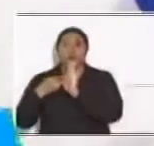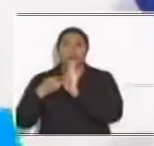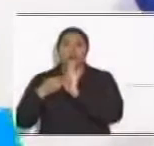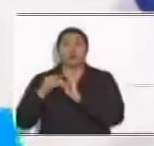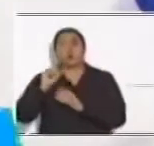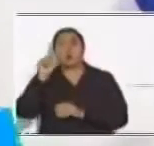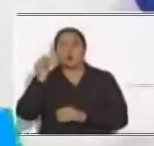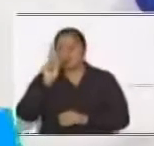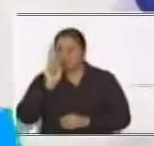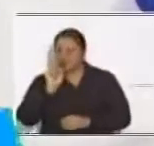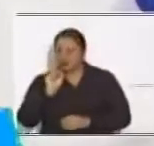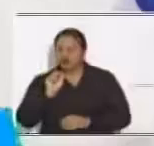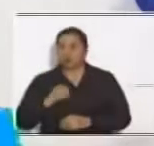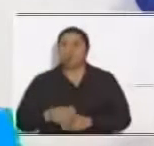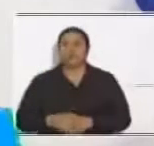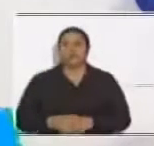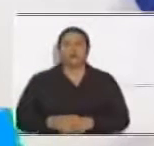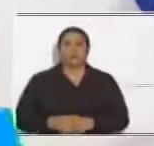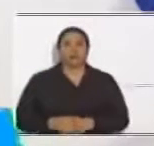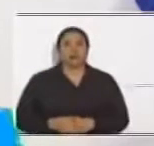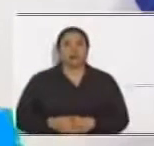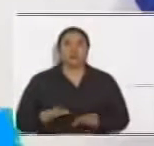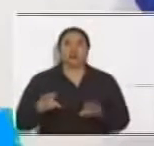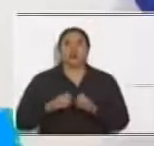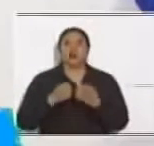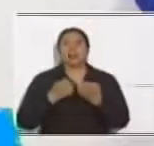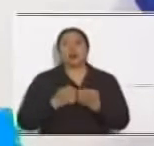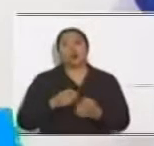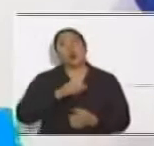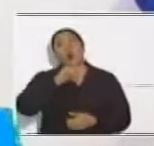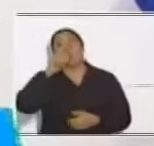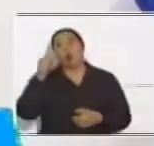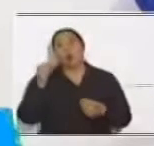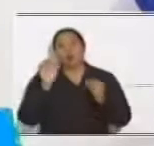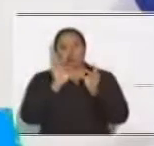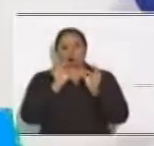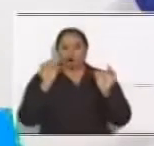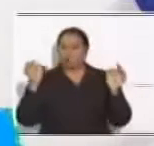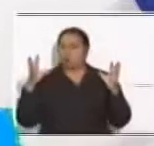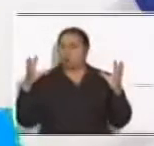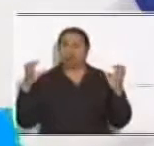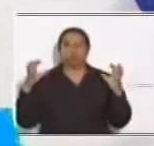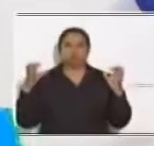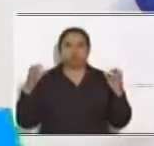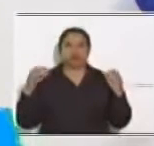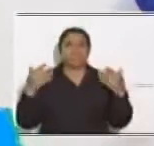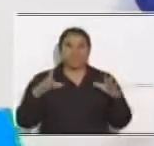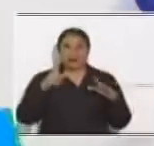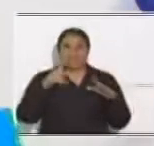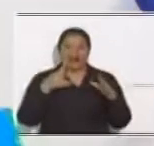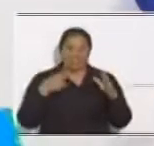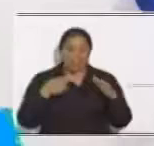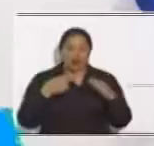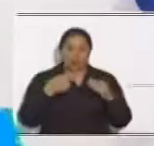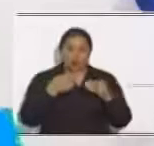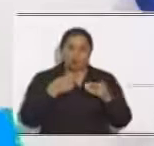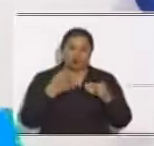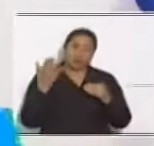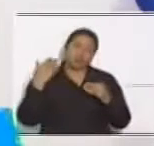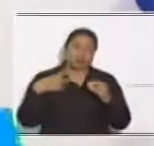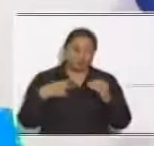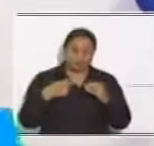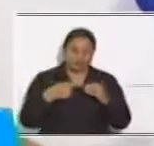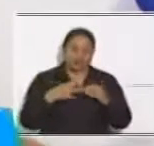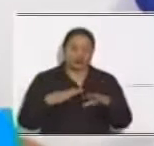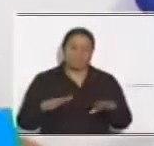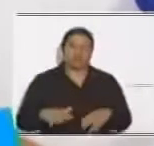¿sí? Entonces tomen otro pedazo de lana, de los que ya utilizaron, ¿sí?